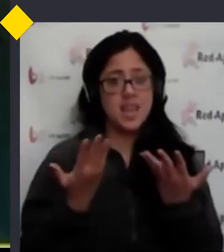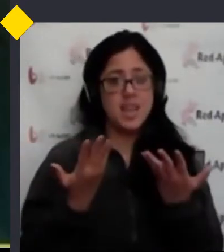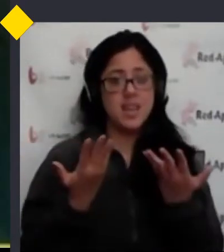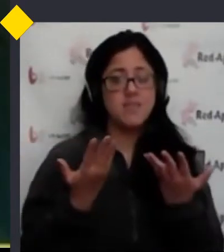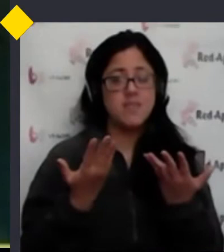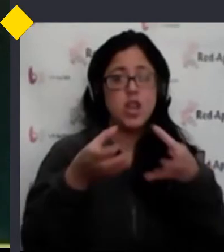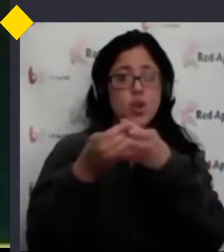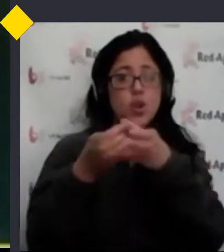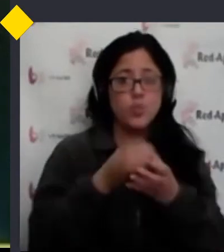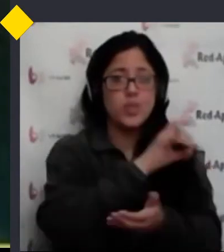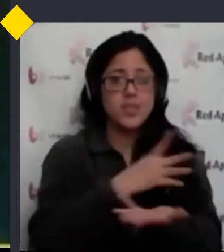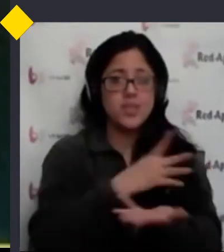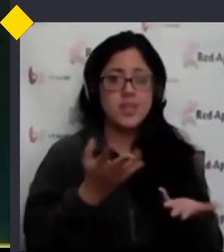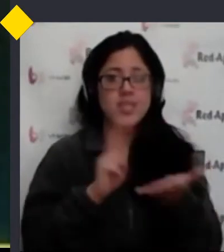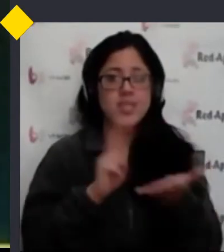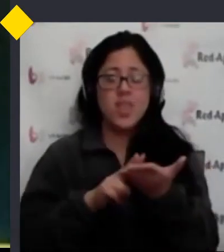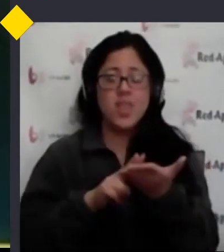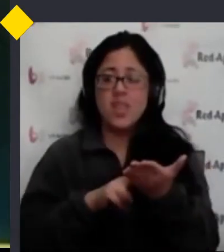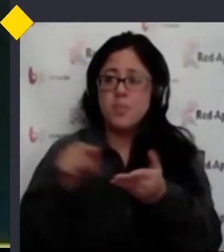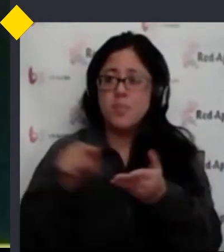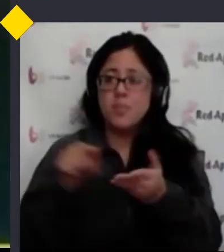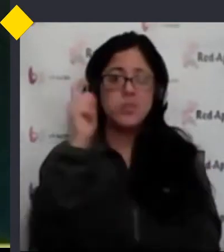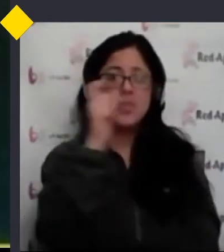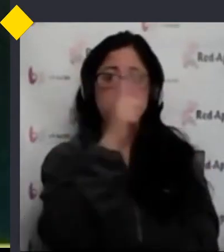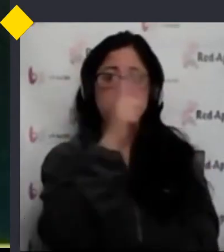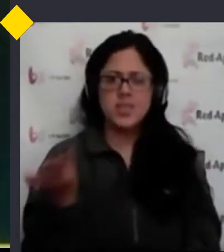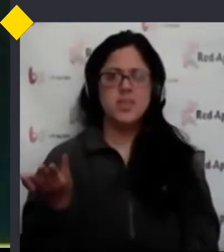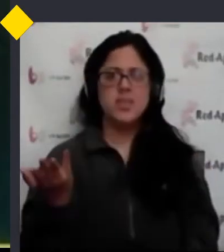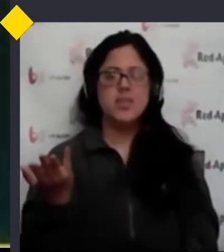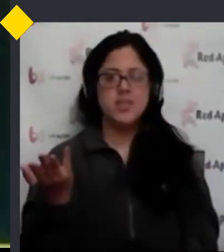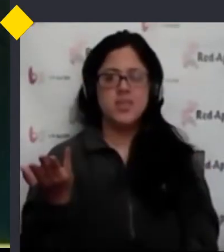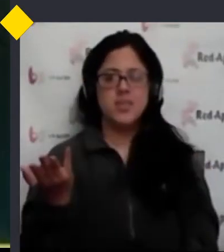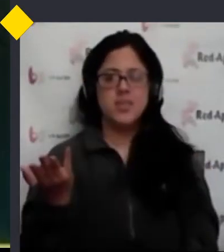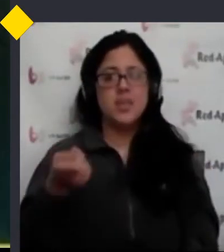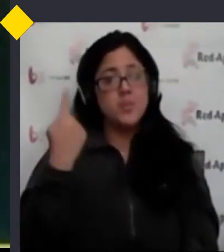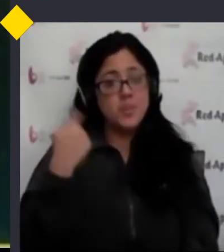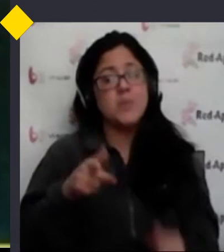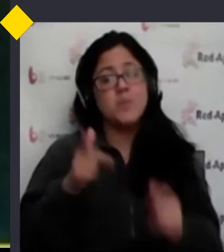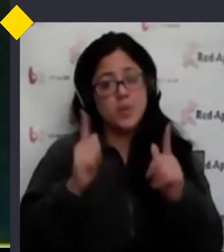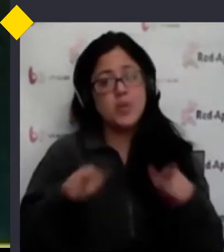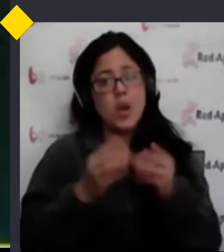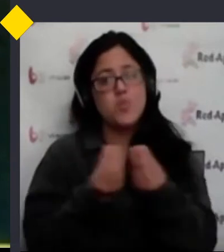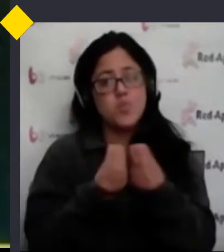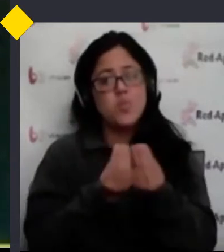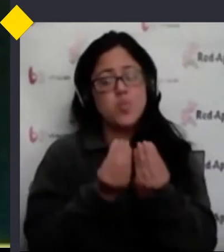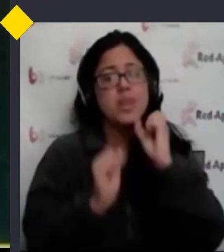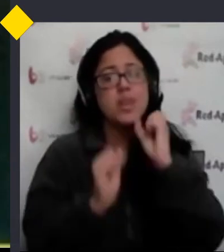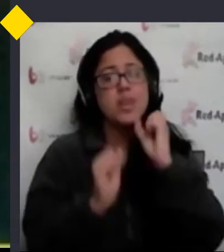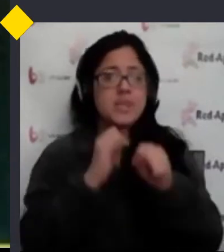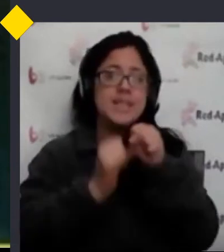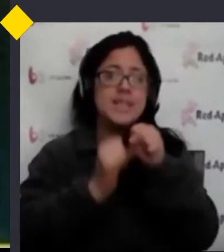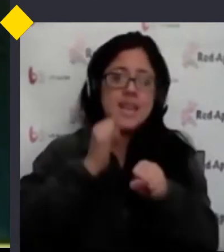que la verdad es que les cuesta mucho. Así que, por suerte que hay también muchas empresas internacionales en